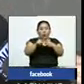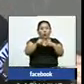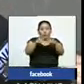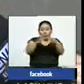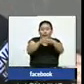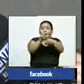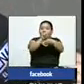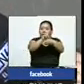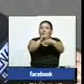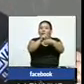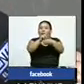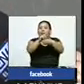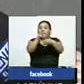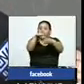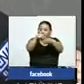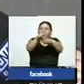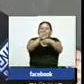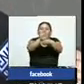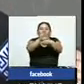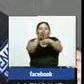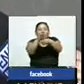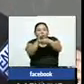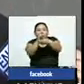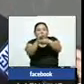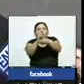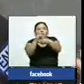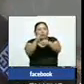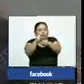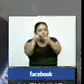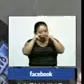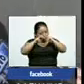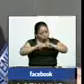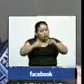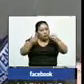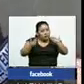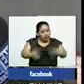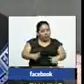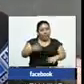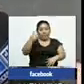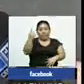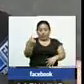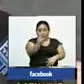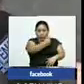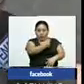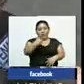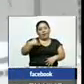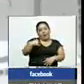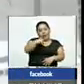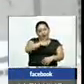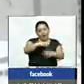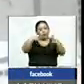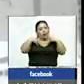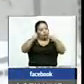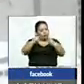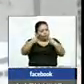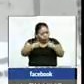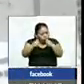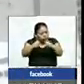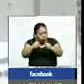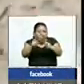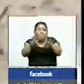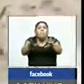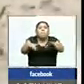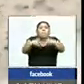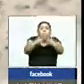han sido confirmados por pruebas de la autoridad. Autoridades de salud mantienen los esfuerzos a nivel nacional para